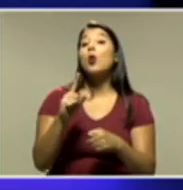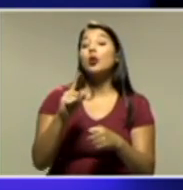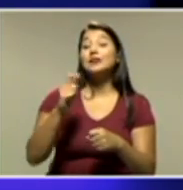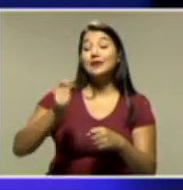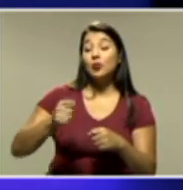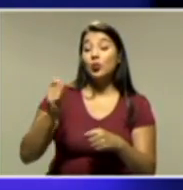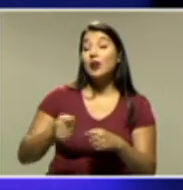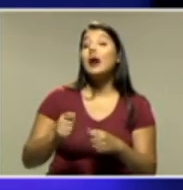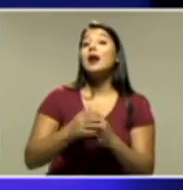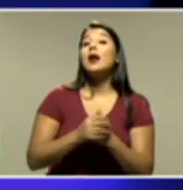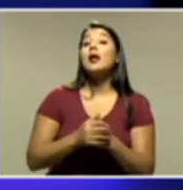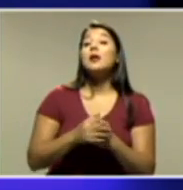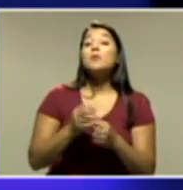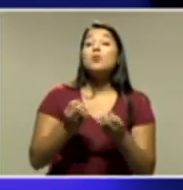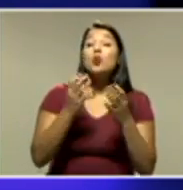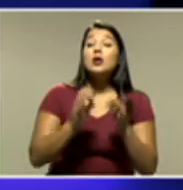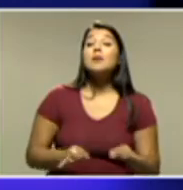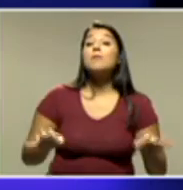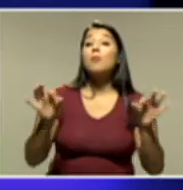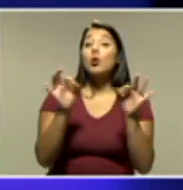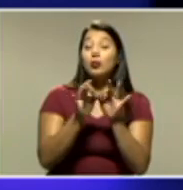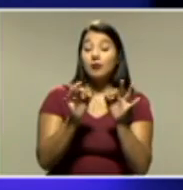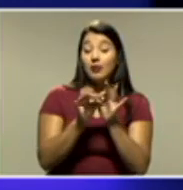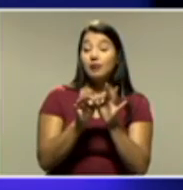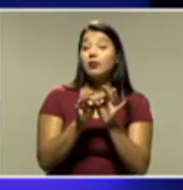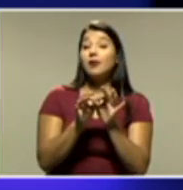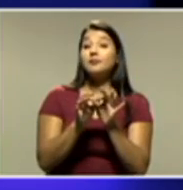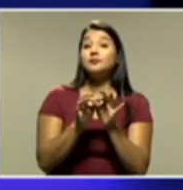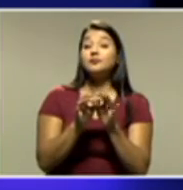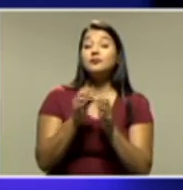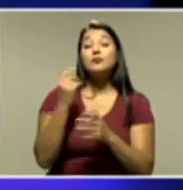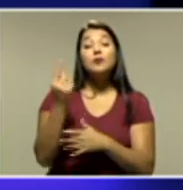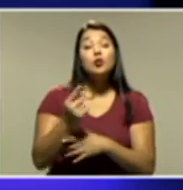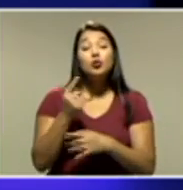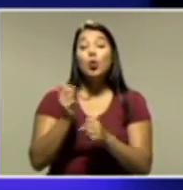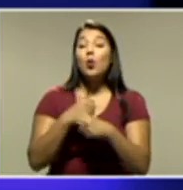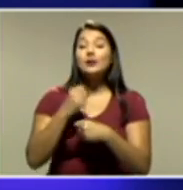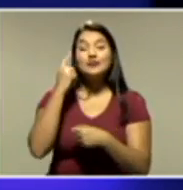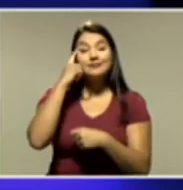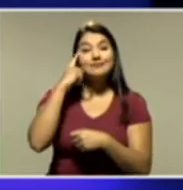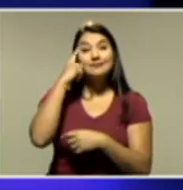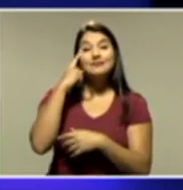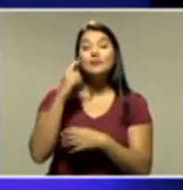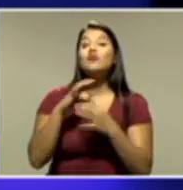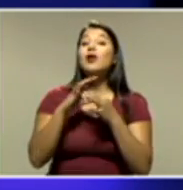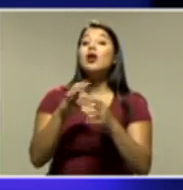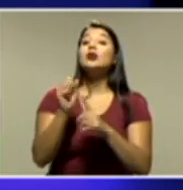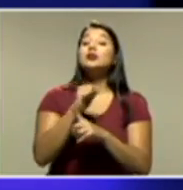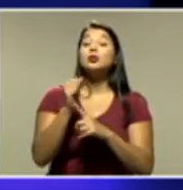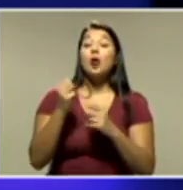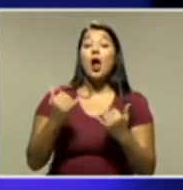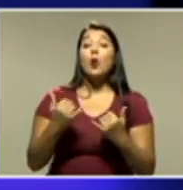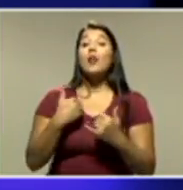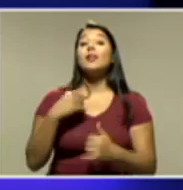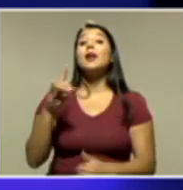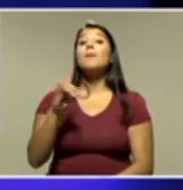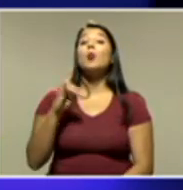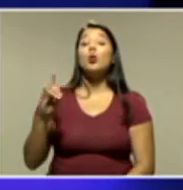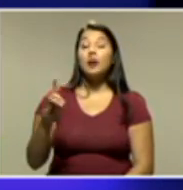Elecciones, que es fundamental. Basta hacer referencia a la situación que vive Bolivia